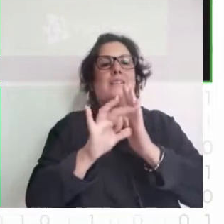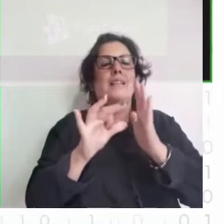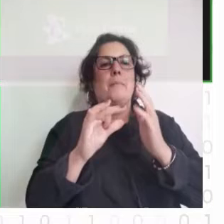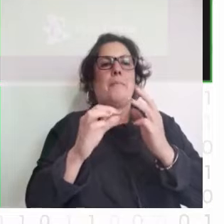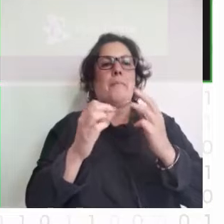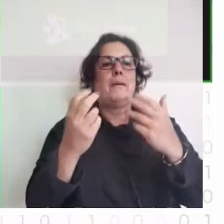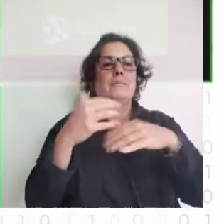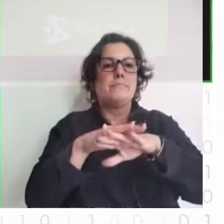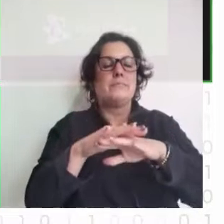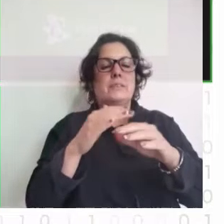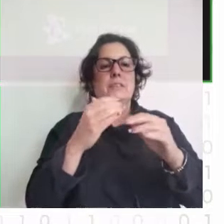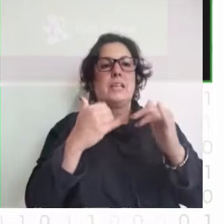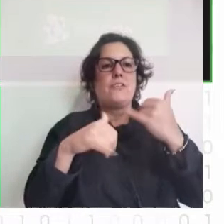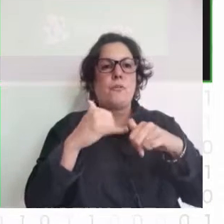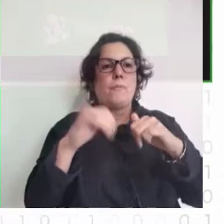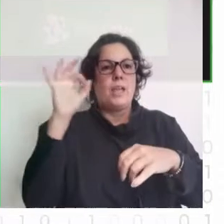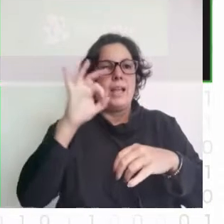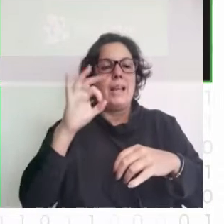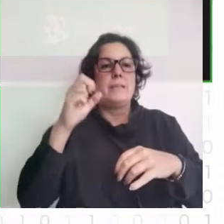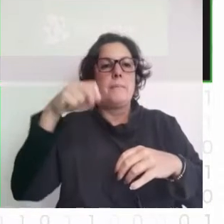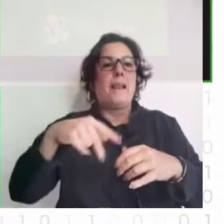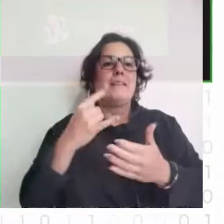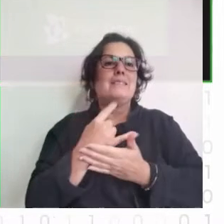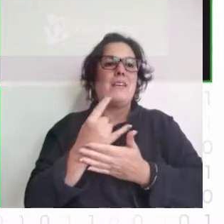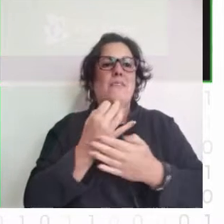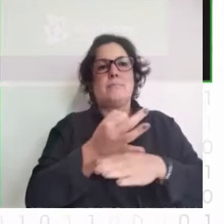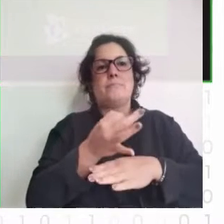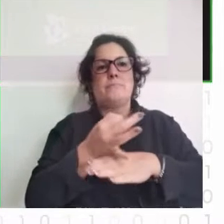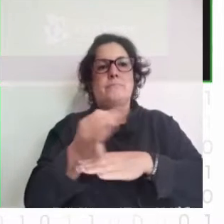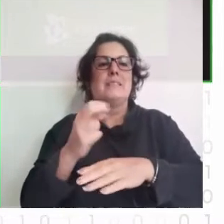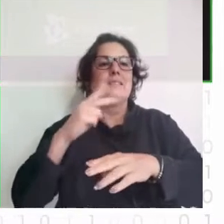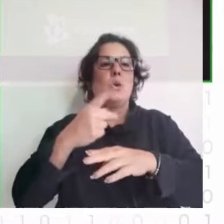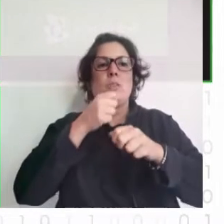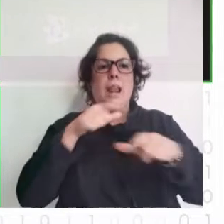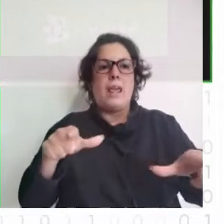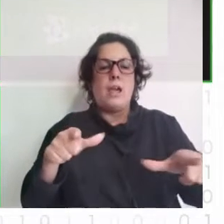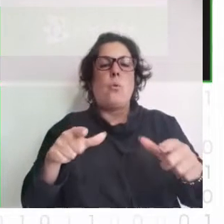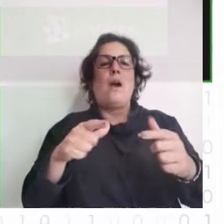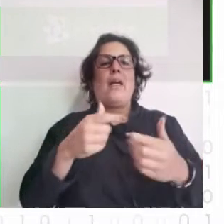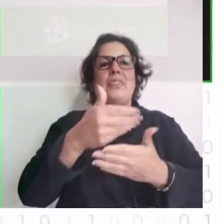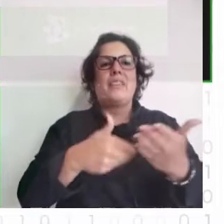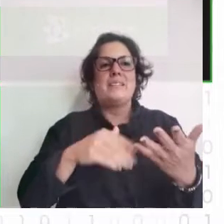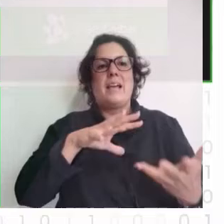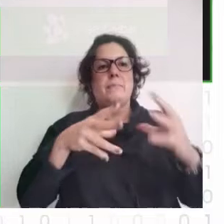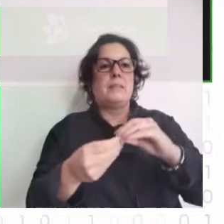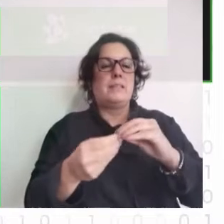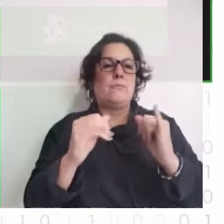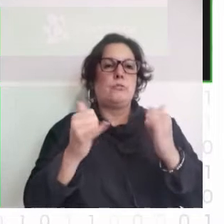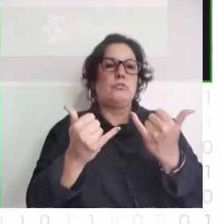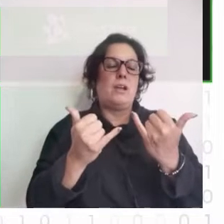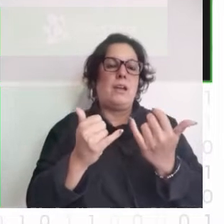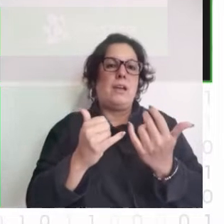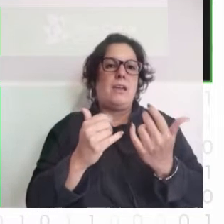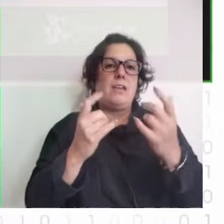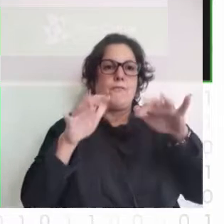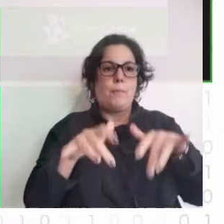Ceibal en Inglés, el programa de Plan Ceibal en la enseñanza de inglés como segunda lengua, y en los test adaptativos informatizados. Antes de